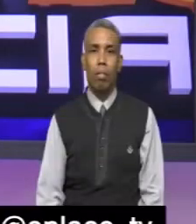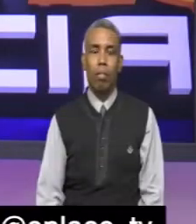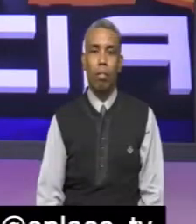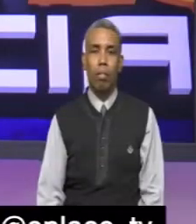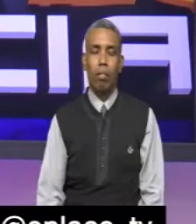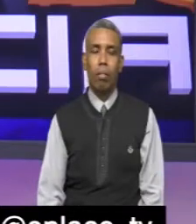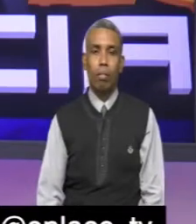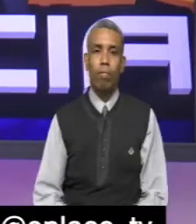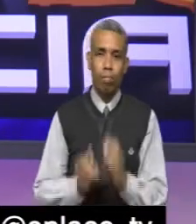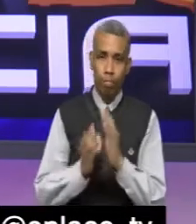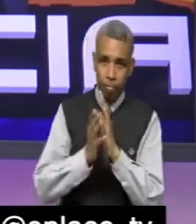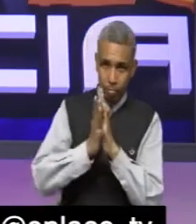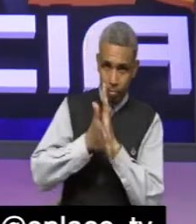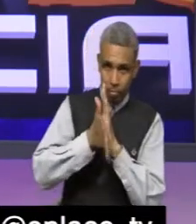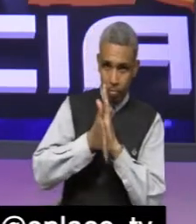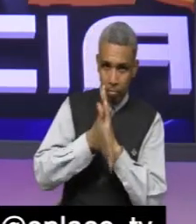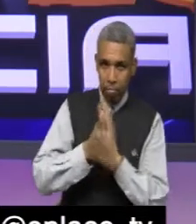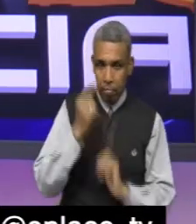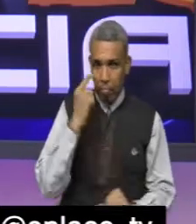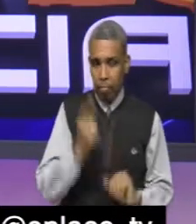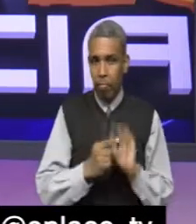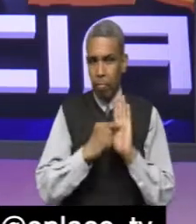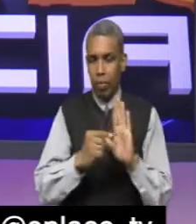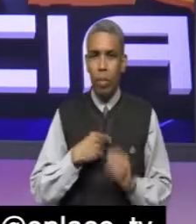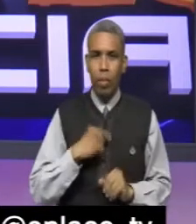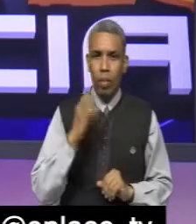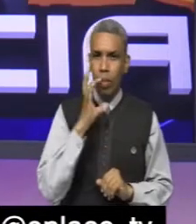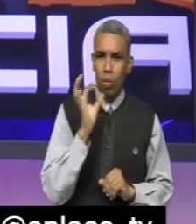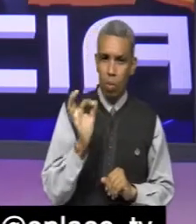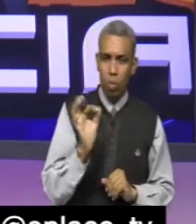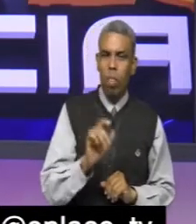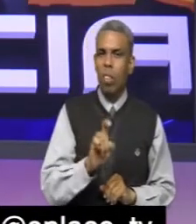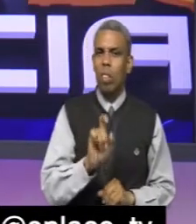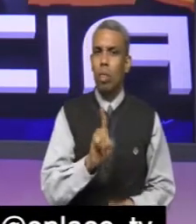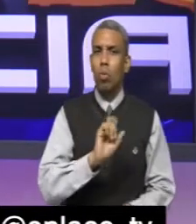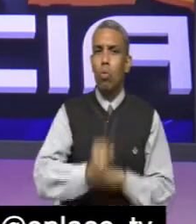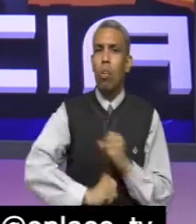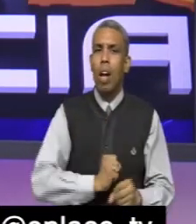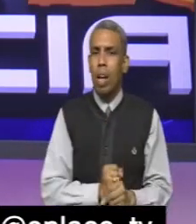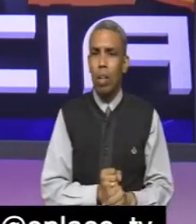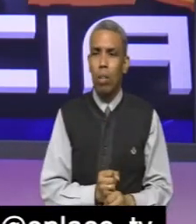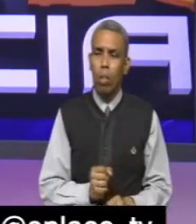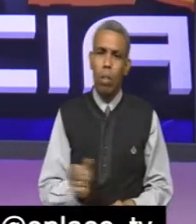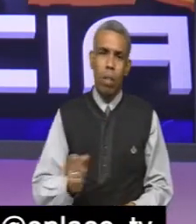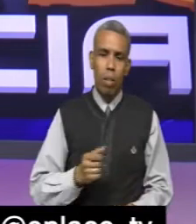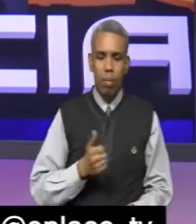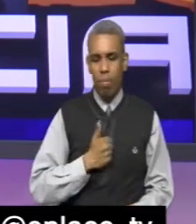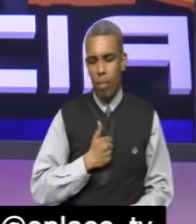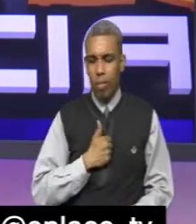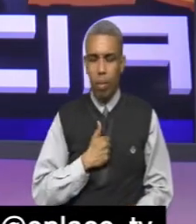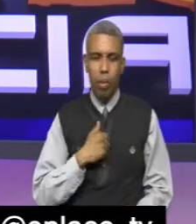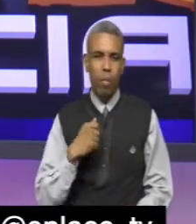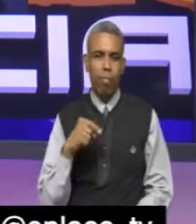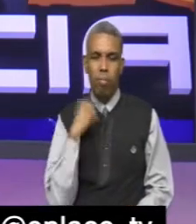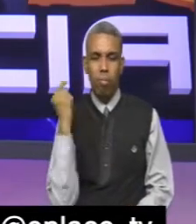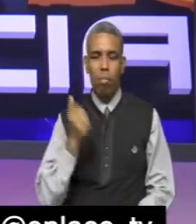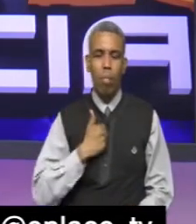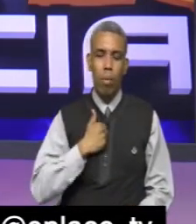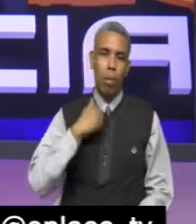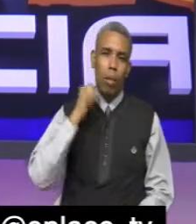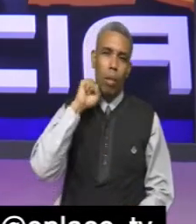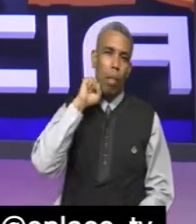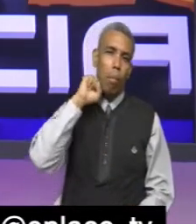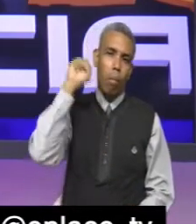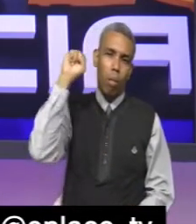Iniciamos con el desarrollo de nuestra información. Un hombre de 61 años de edad decidió quitarse la vida en Campo 23, corregimiento El Centro.